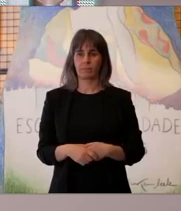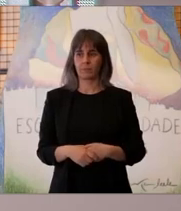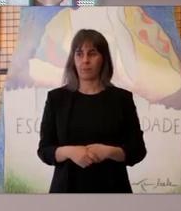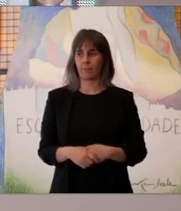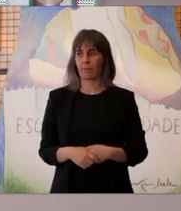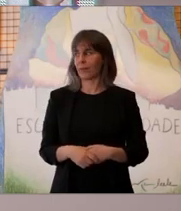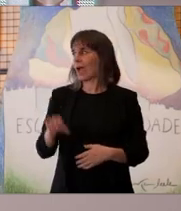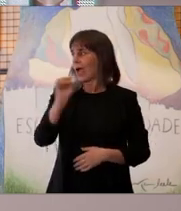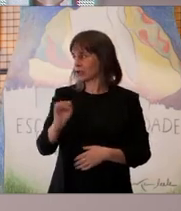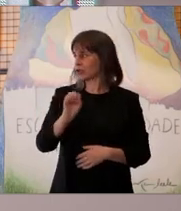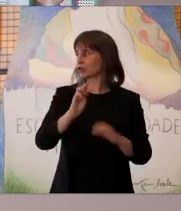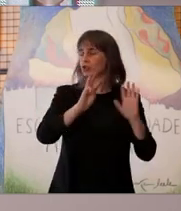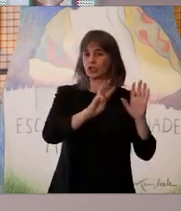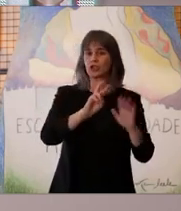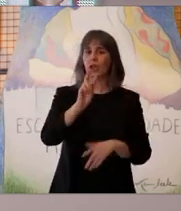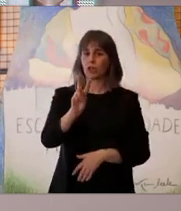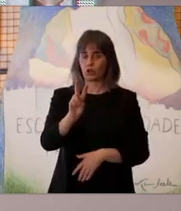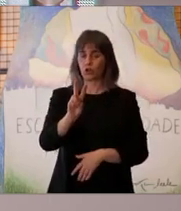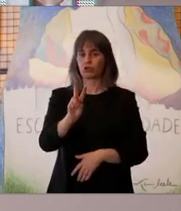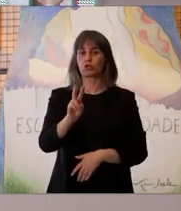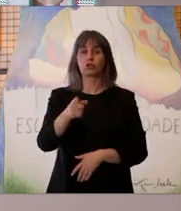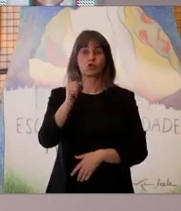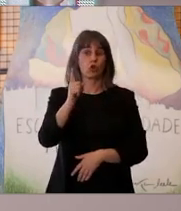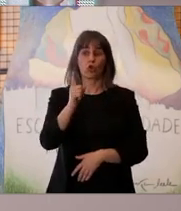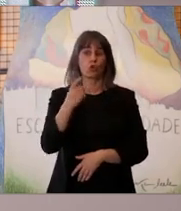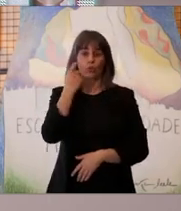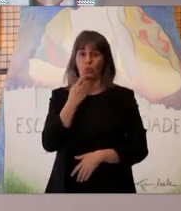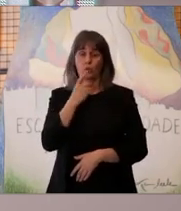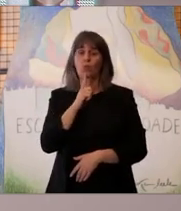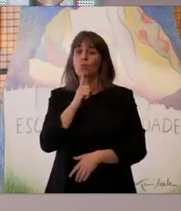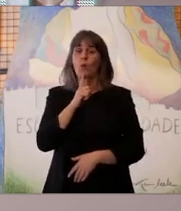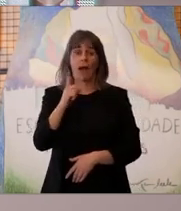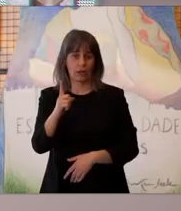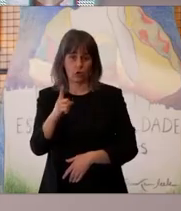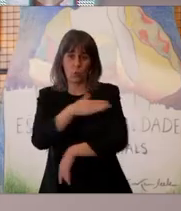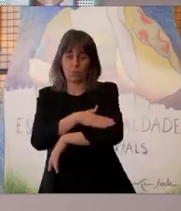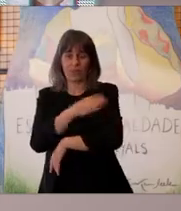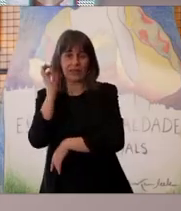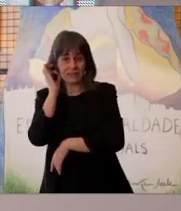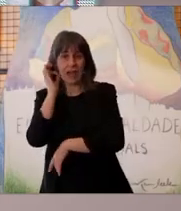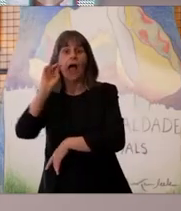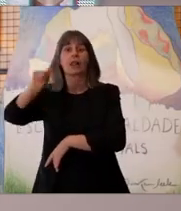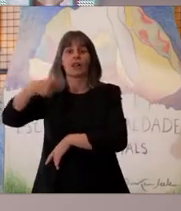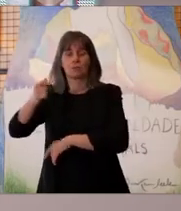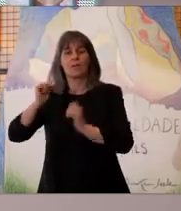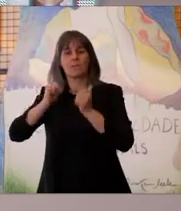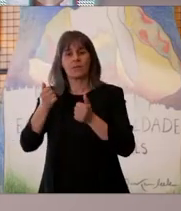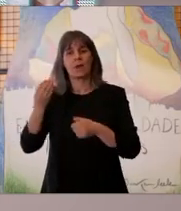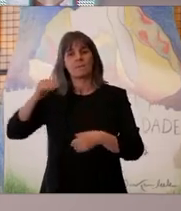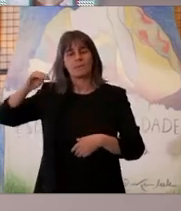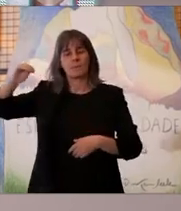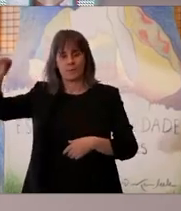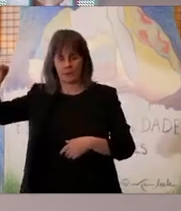eso en el año 82 y está solamente un año de ministra y luego se incorporan las dos primeras